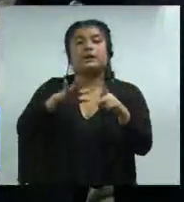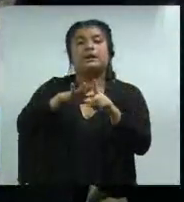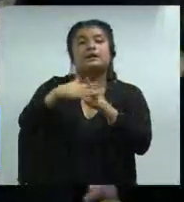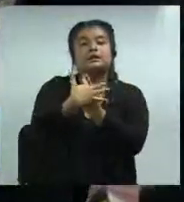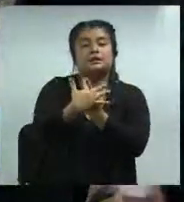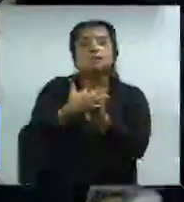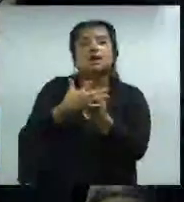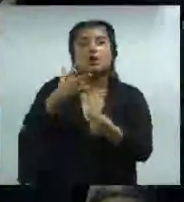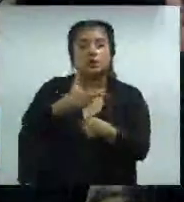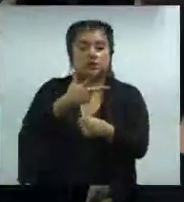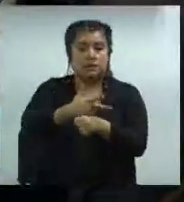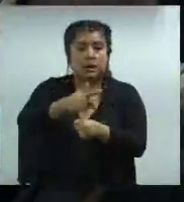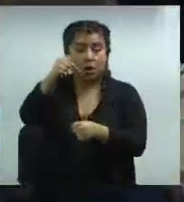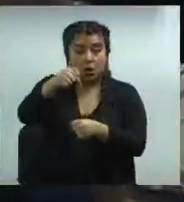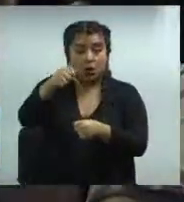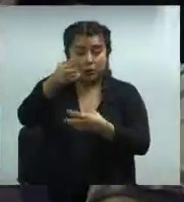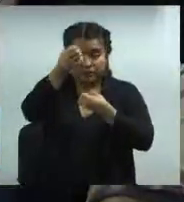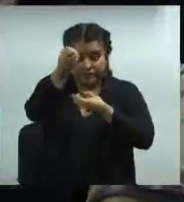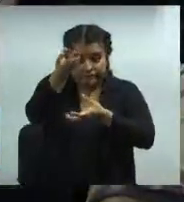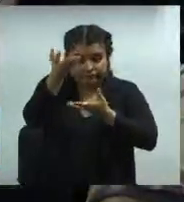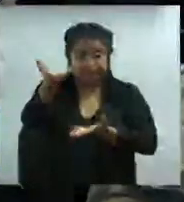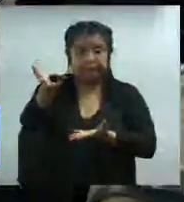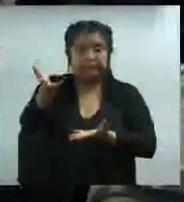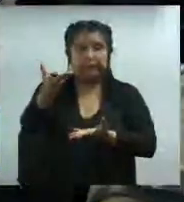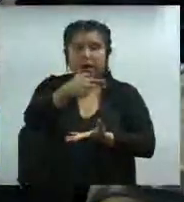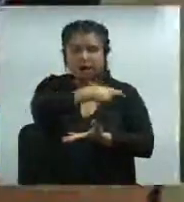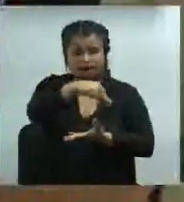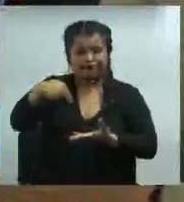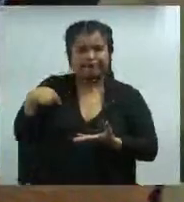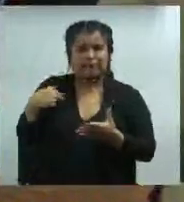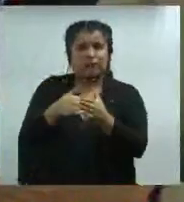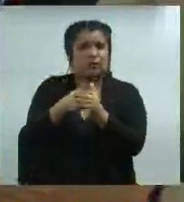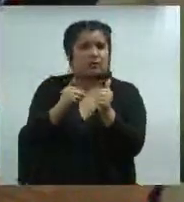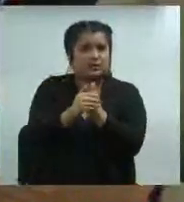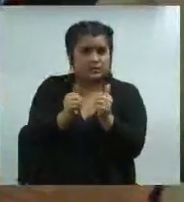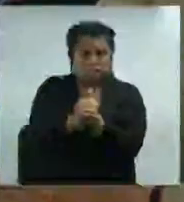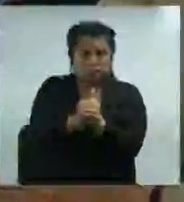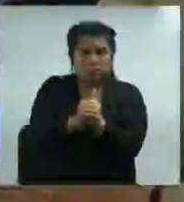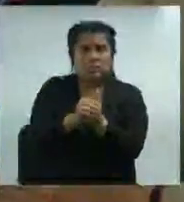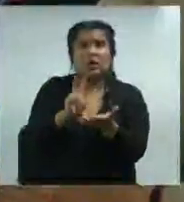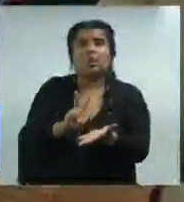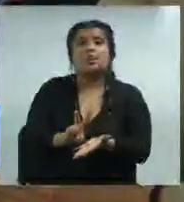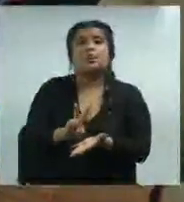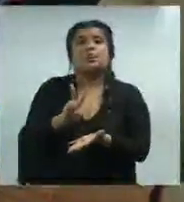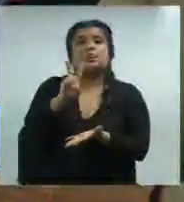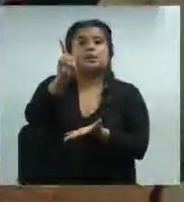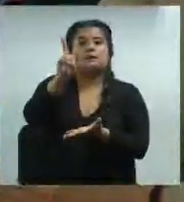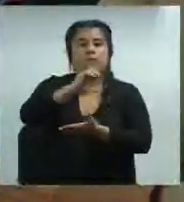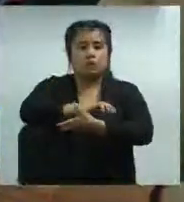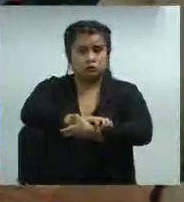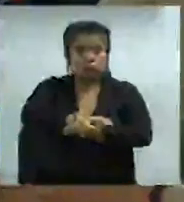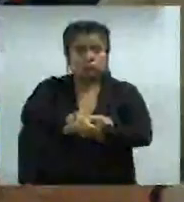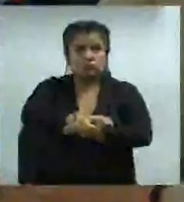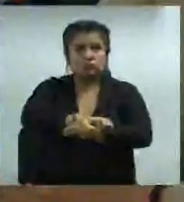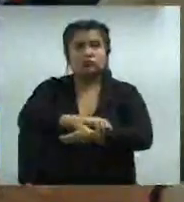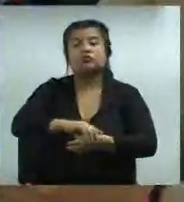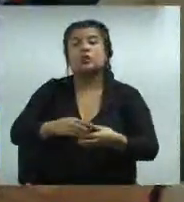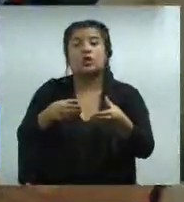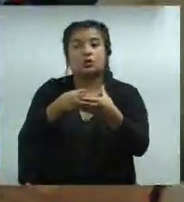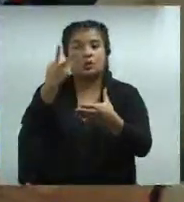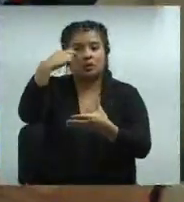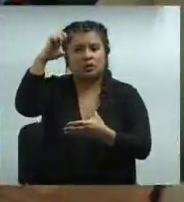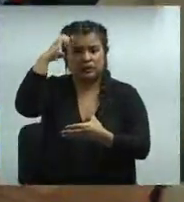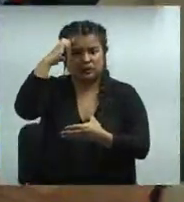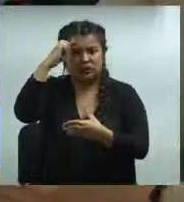lo que quiero hoy es manifestar la preocupación de este bloque legislativo Voz de lo que está sucediendo en el